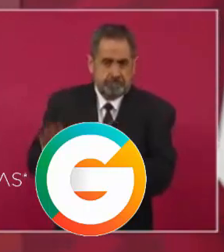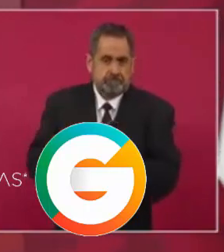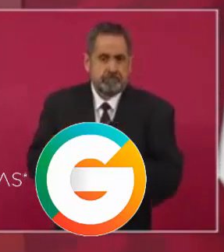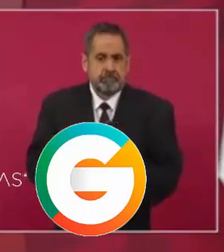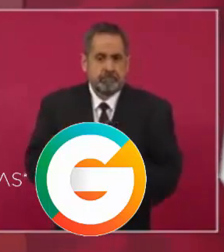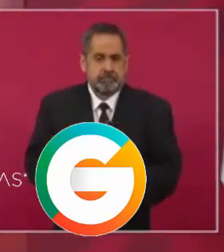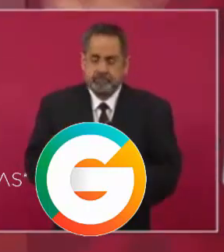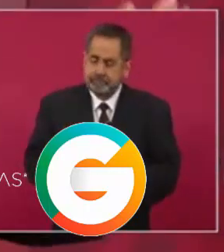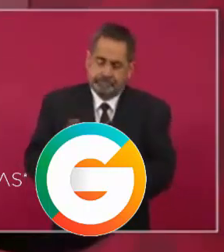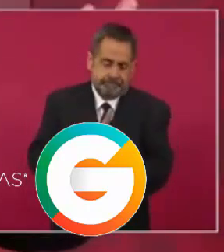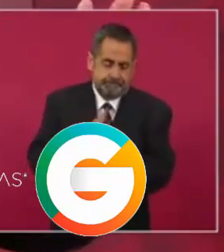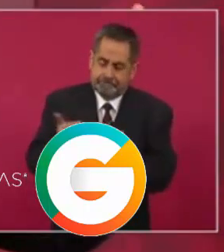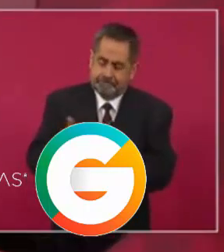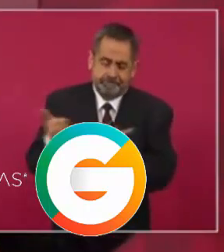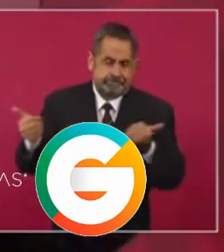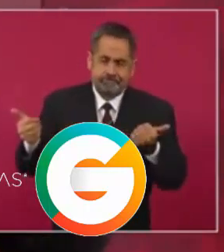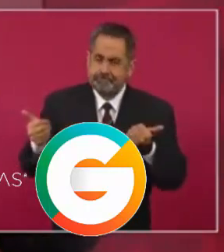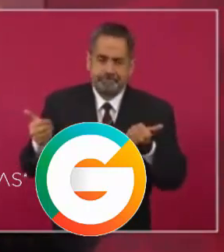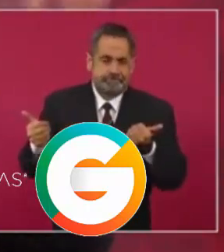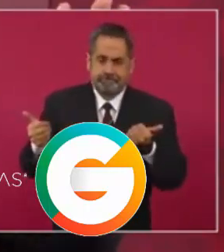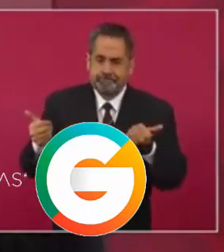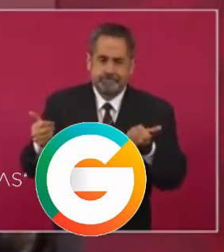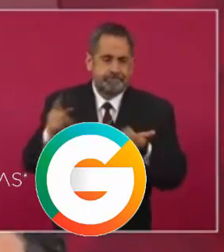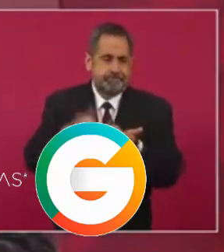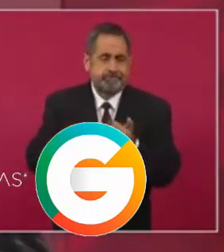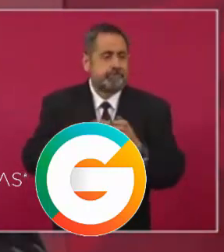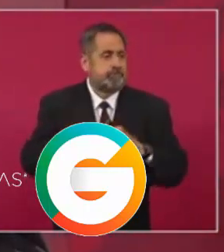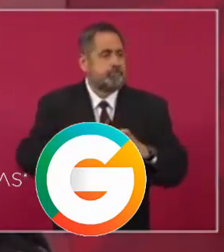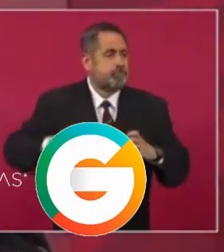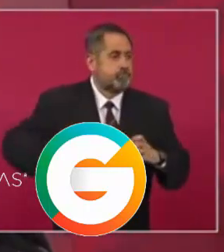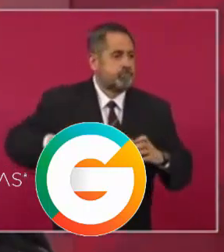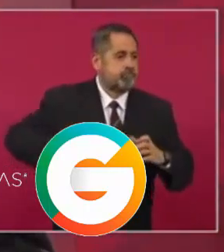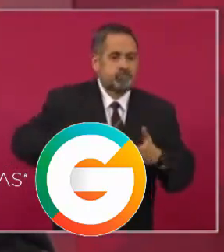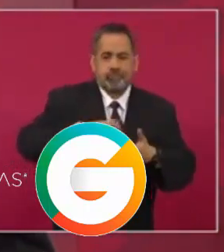no tiene nada que ver con el gobierno.